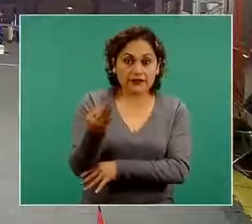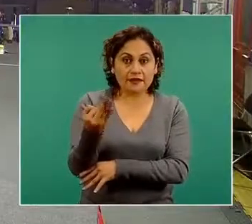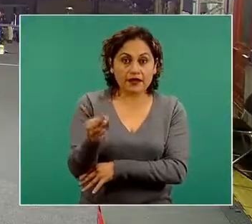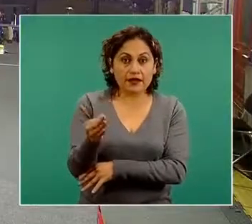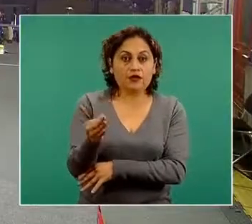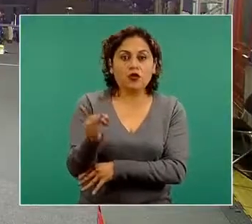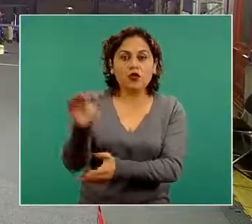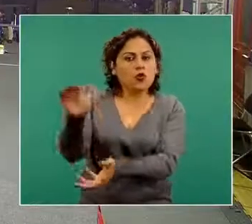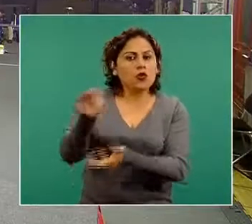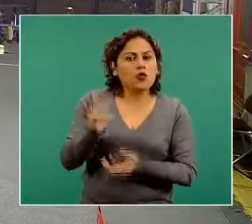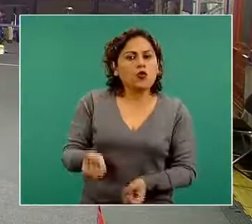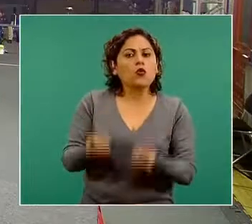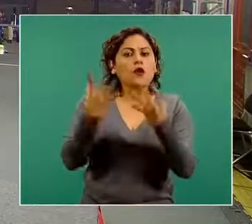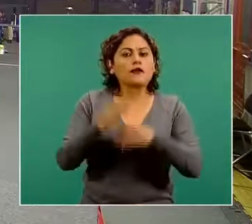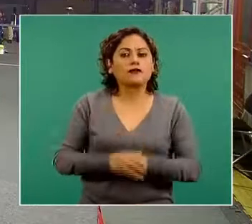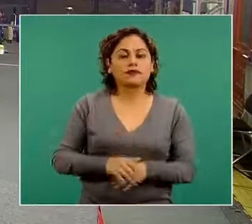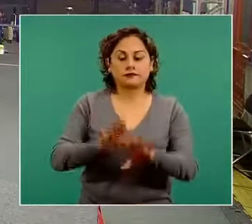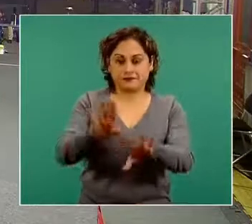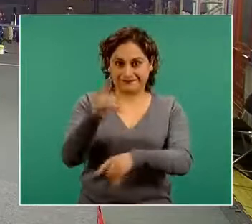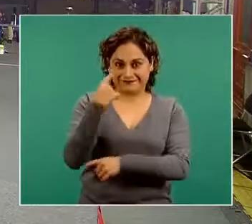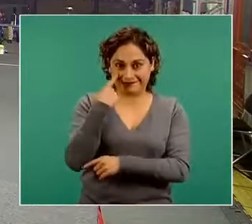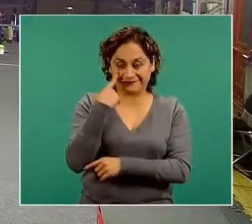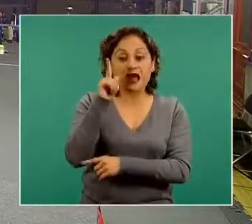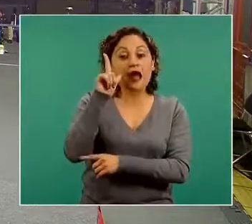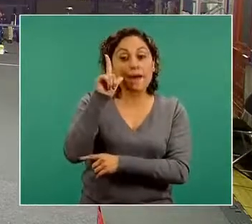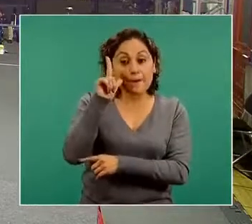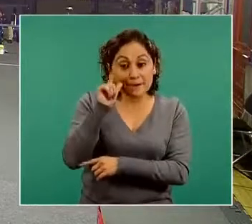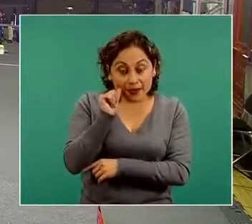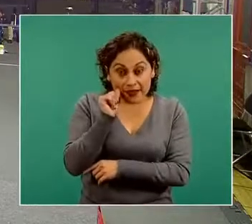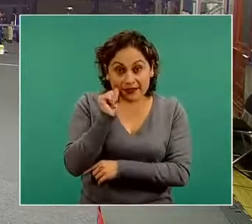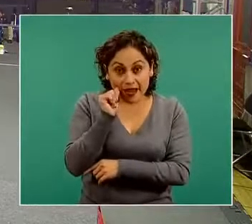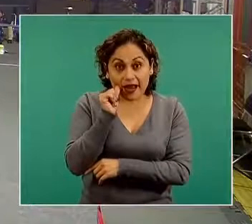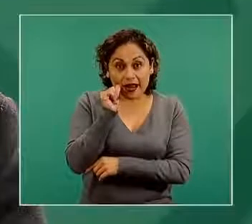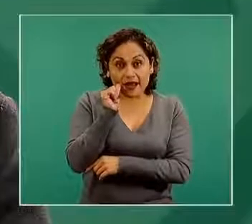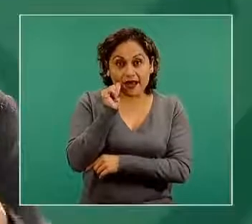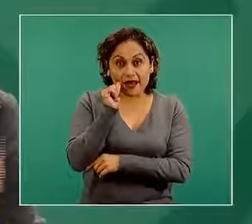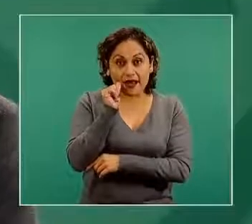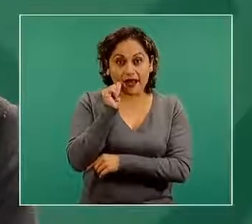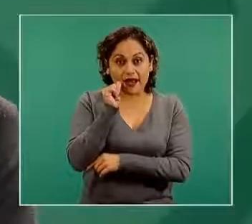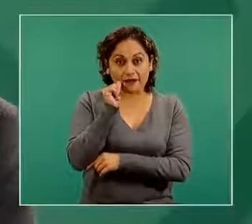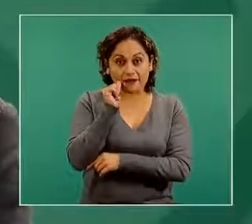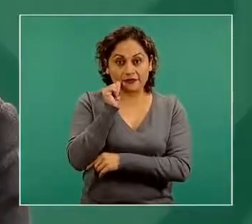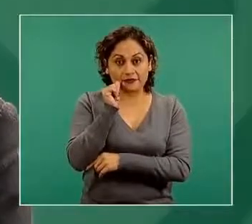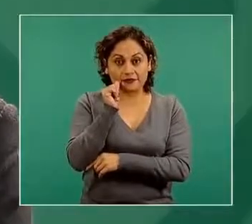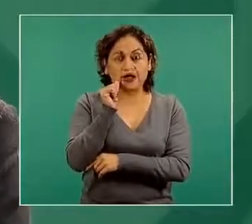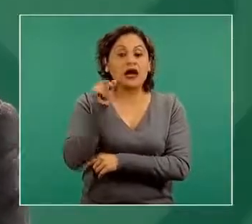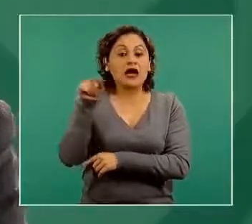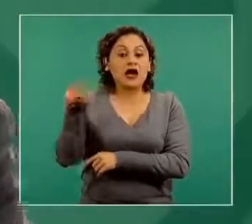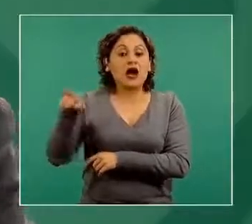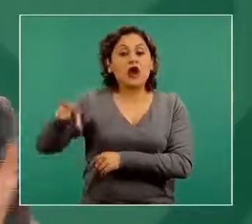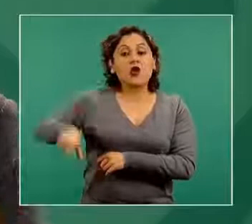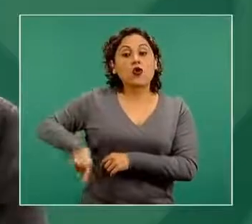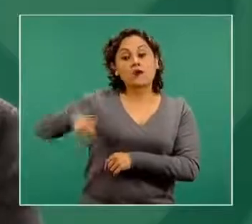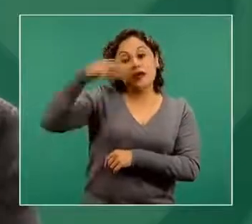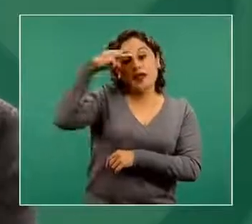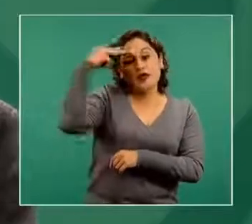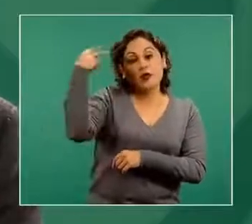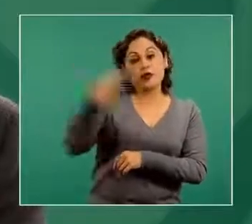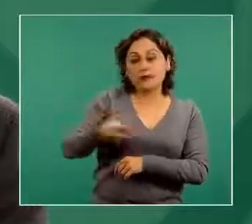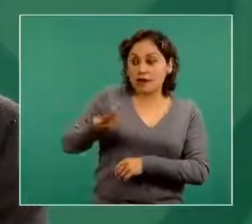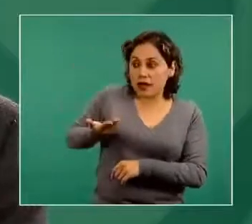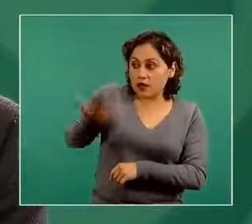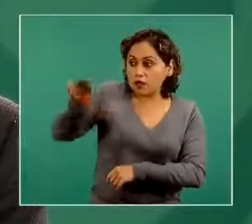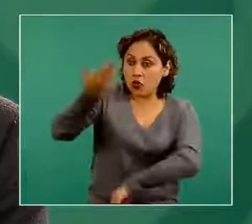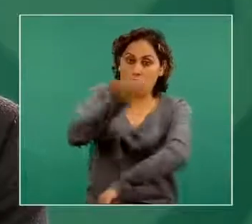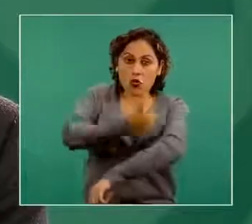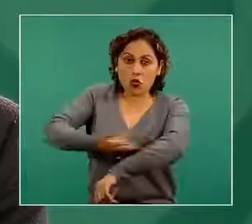Mañana, ¿cuántas? Insisto, mañana tendremos respuesta de la solicitud que hizo el Gobierno de México a través